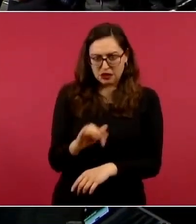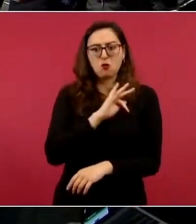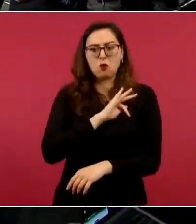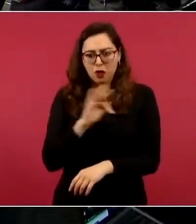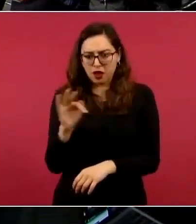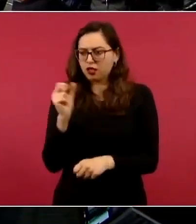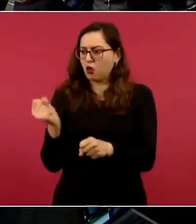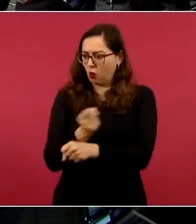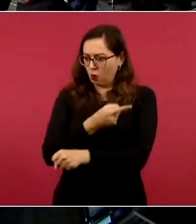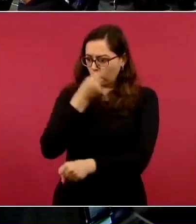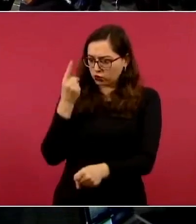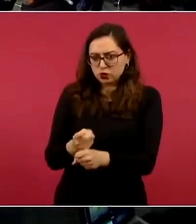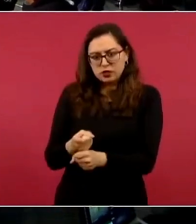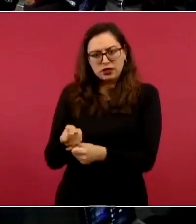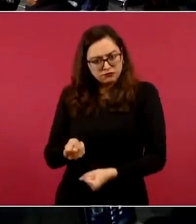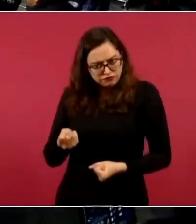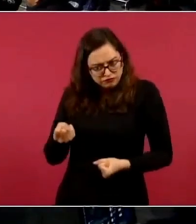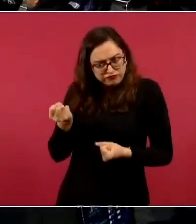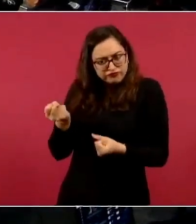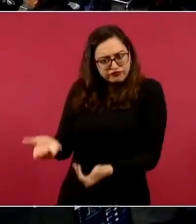como se pueda,